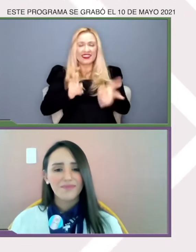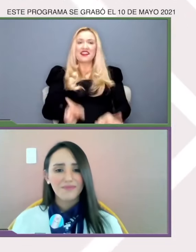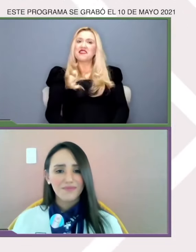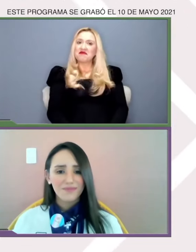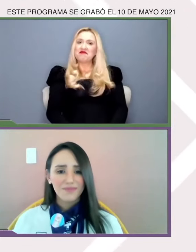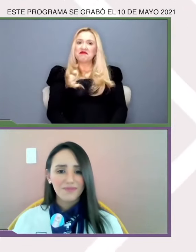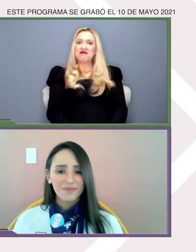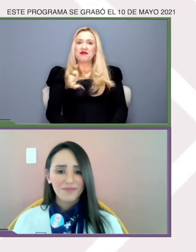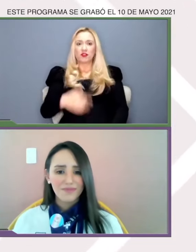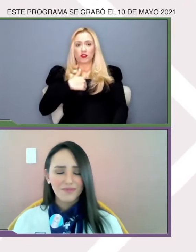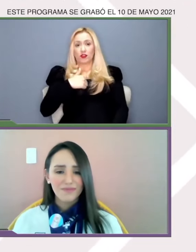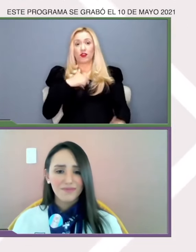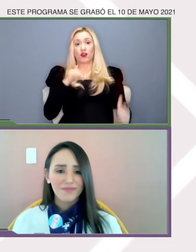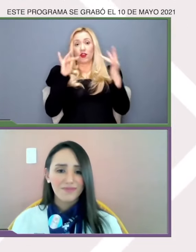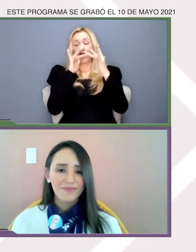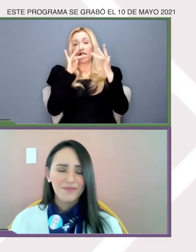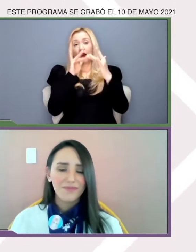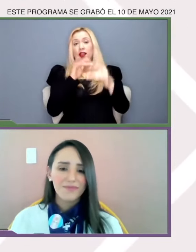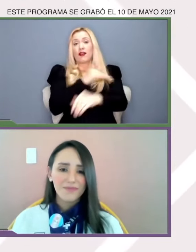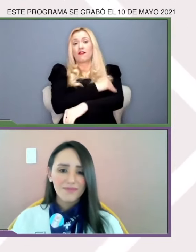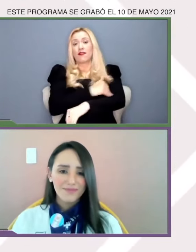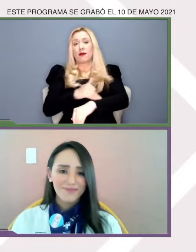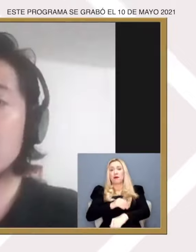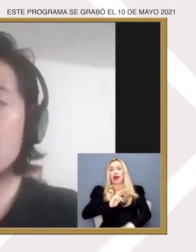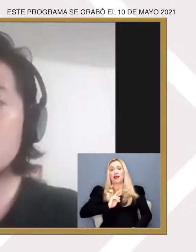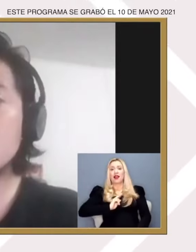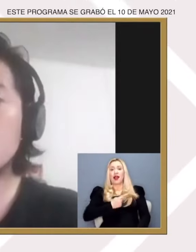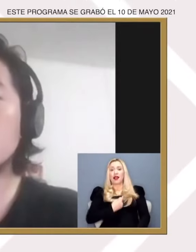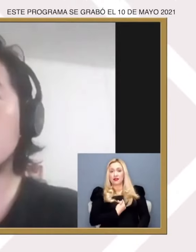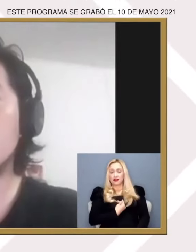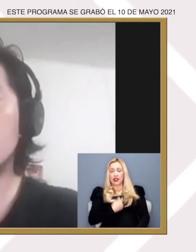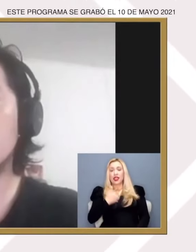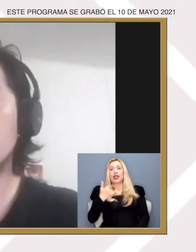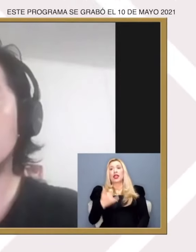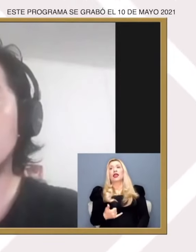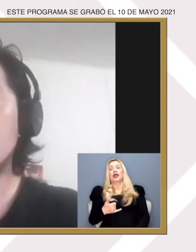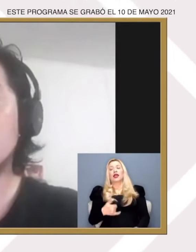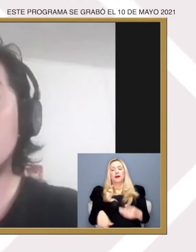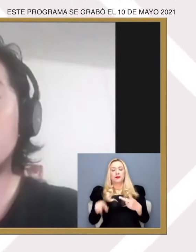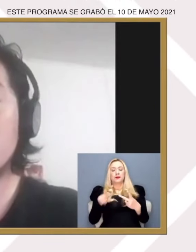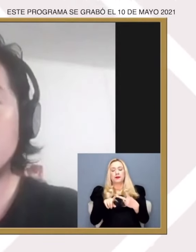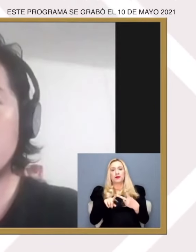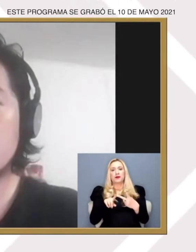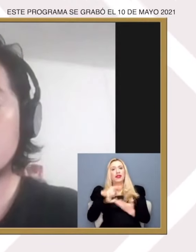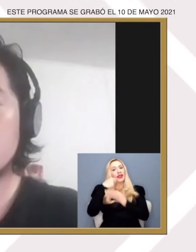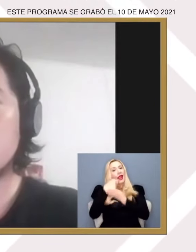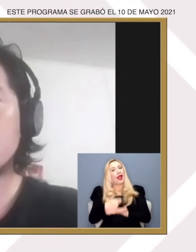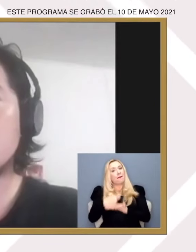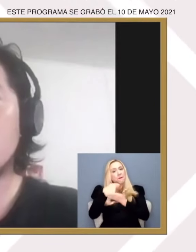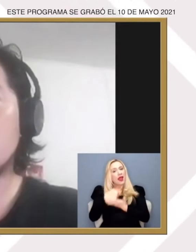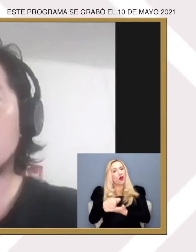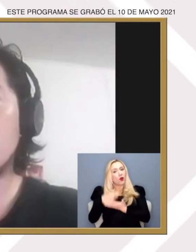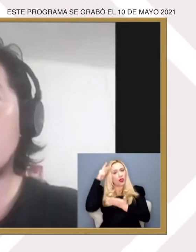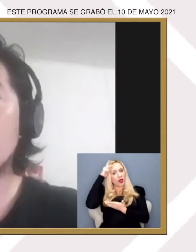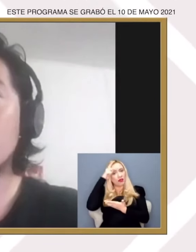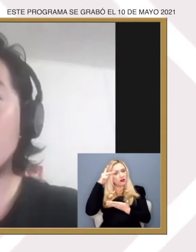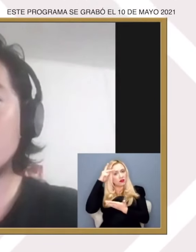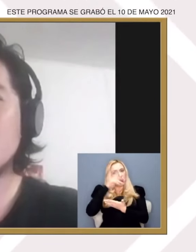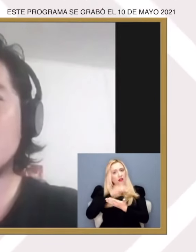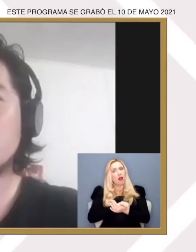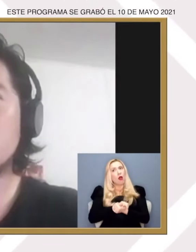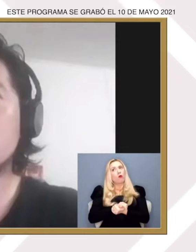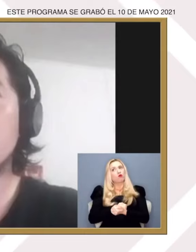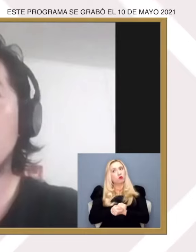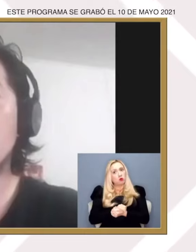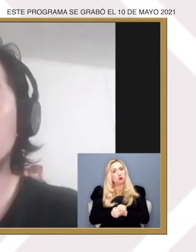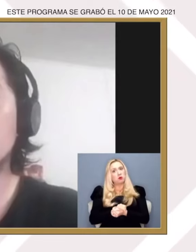estoy en contacto con la red de familias trans y con terapeutas que acompañan